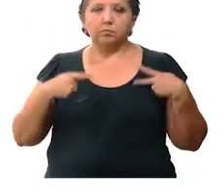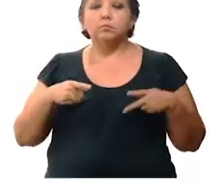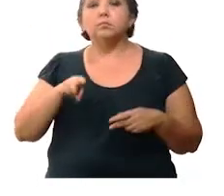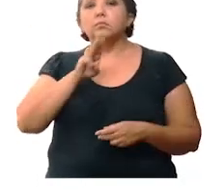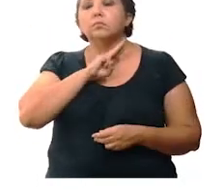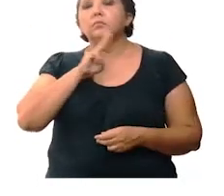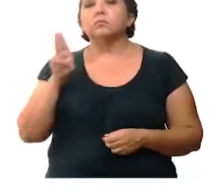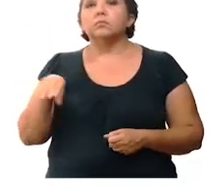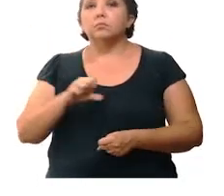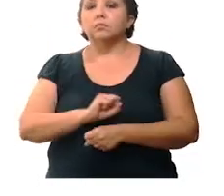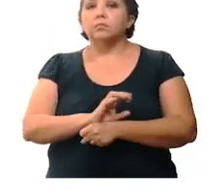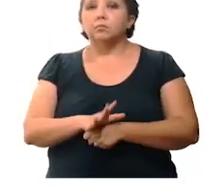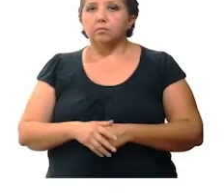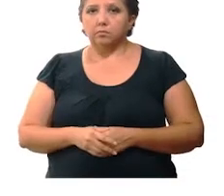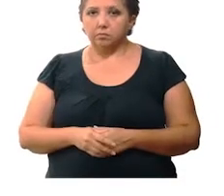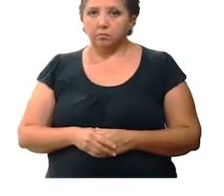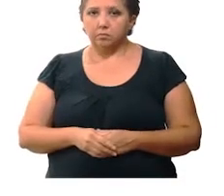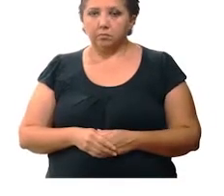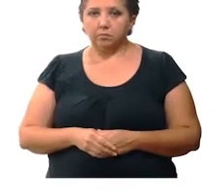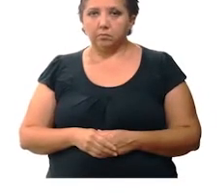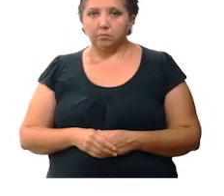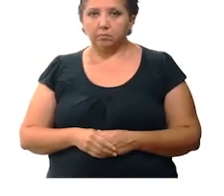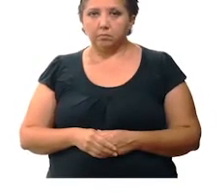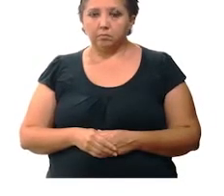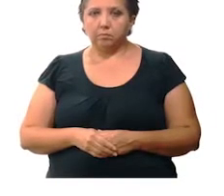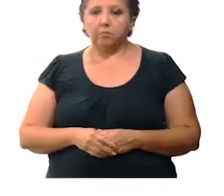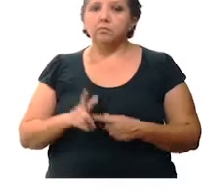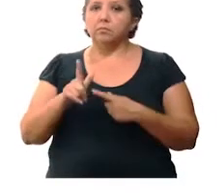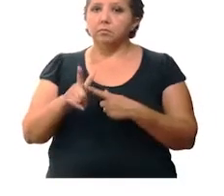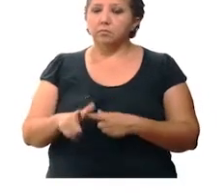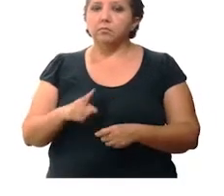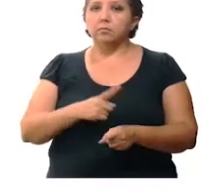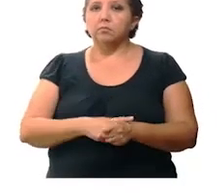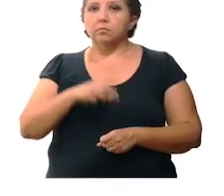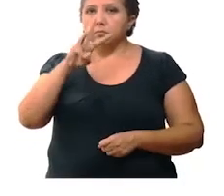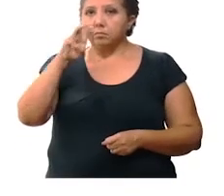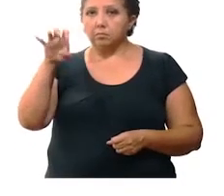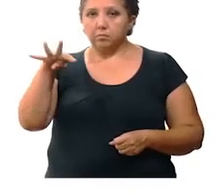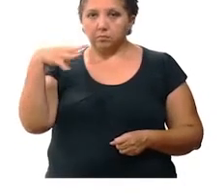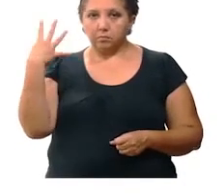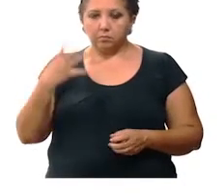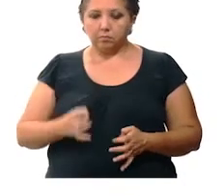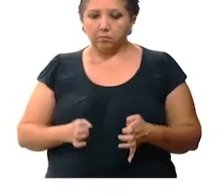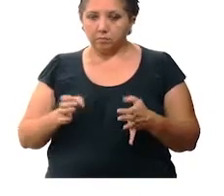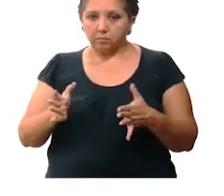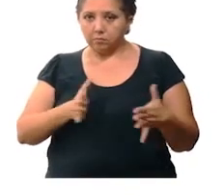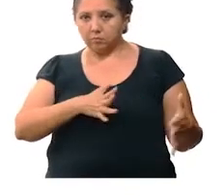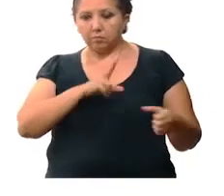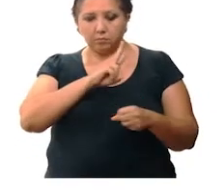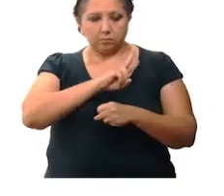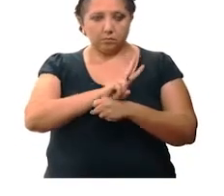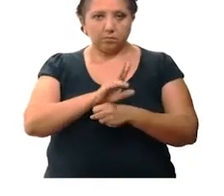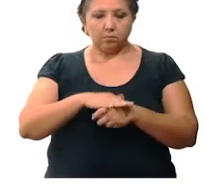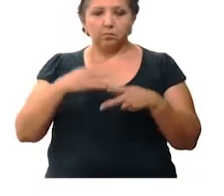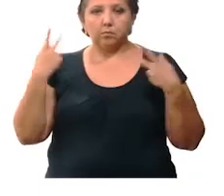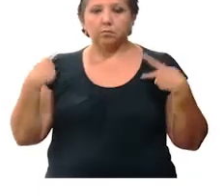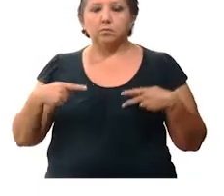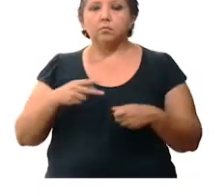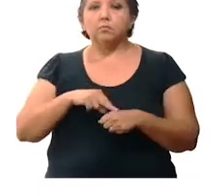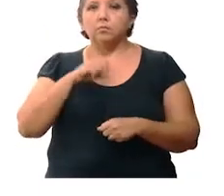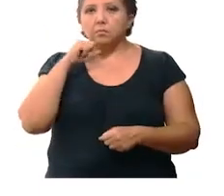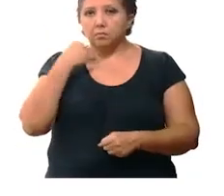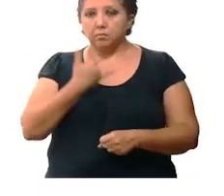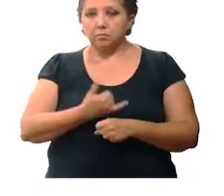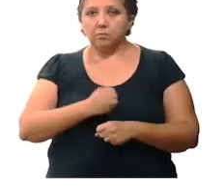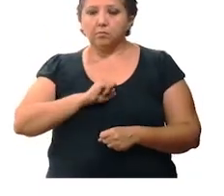fallecidas a causa del coronavirus. De los casos activos, 314 están estables, aislados y monitoreados por